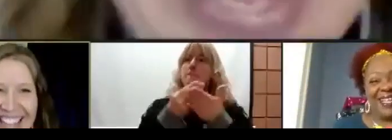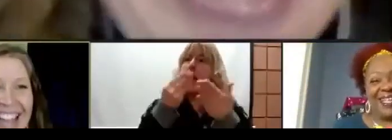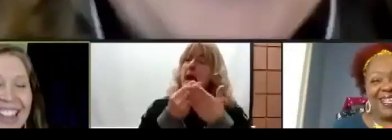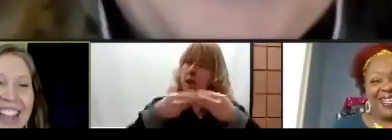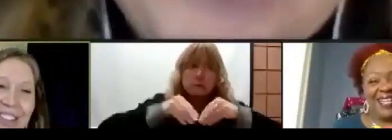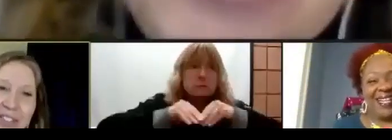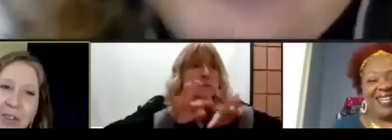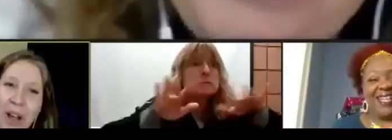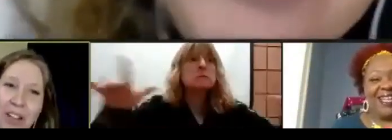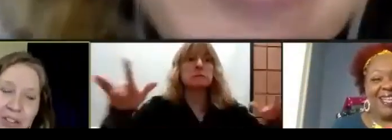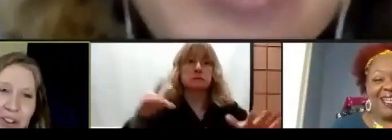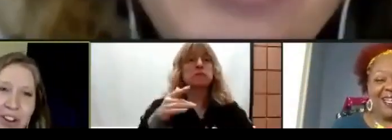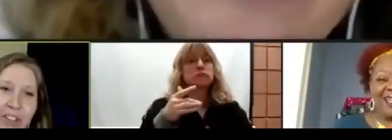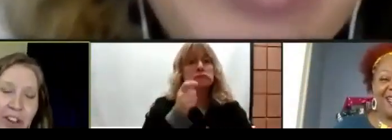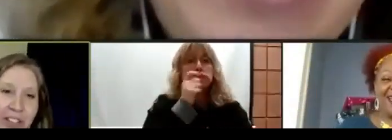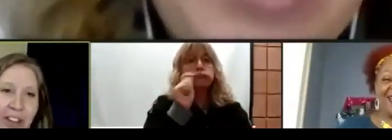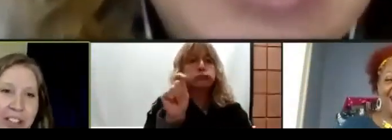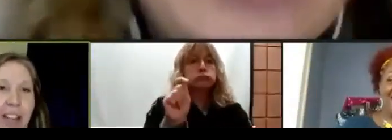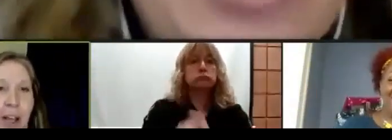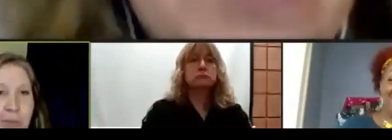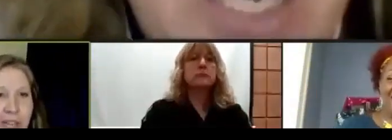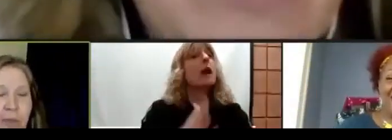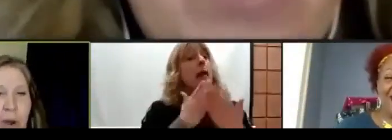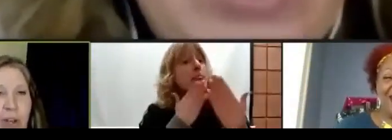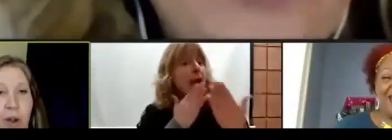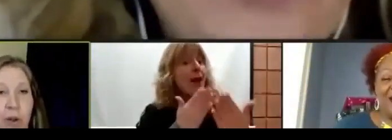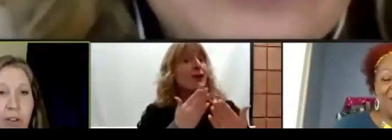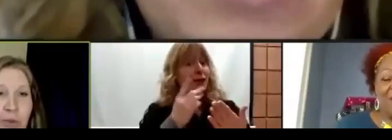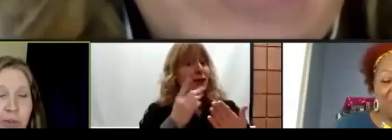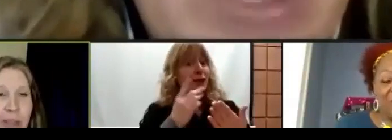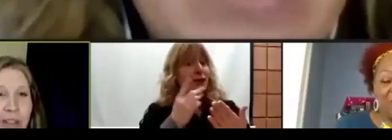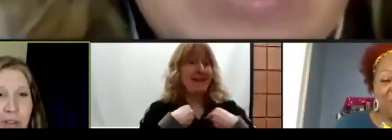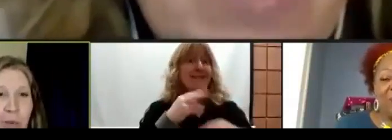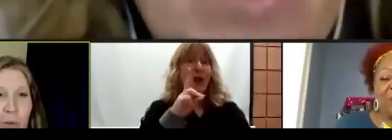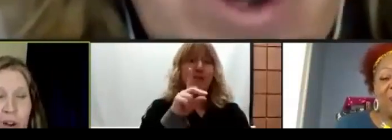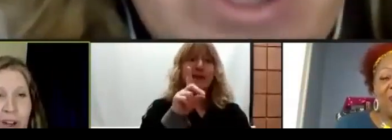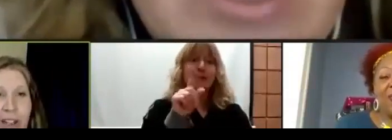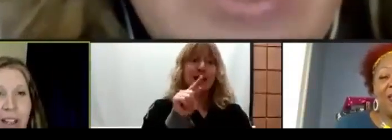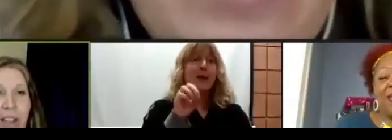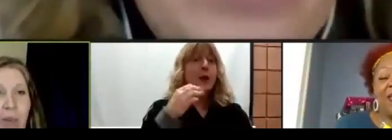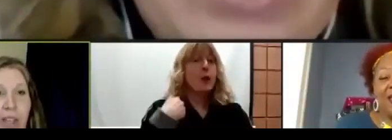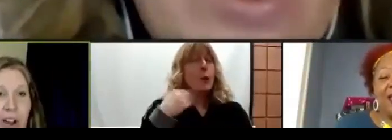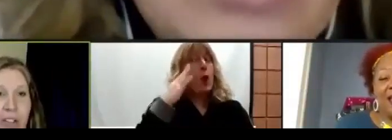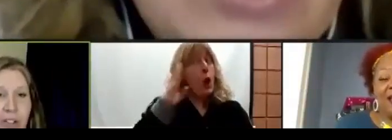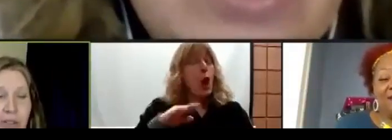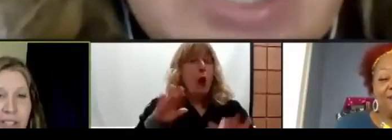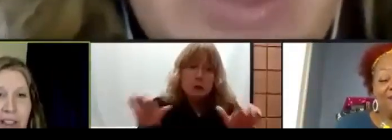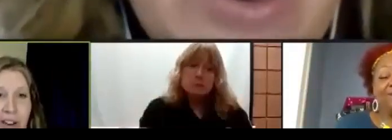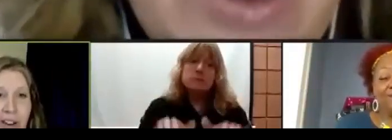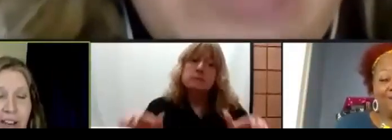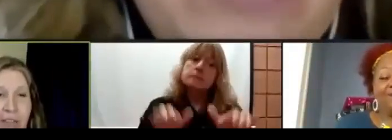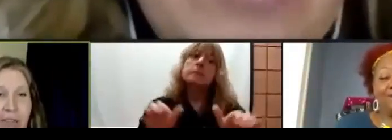gracias muchas gracias por eso esas noticias aunque sabemos en movimiento además trabajo